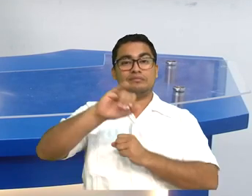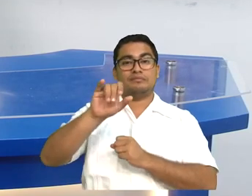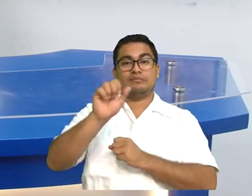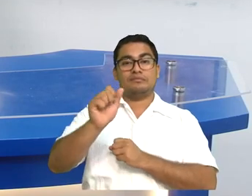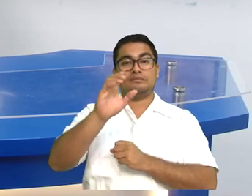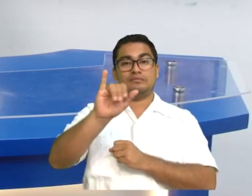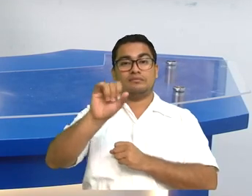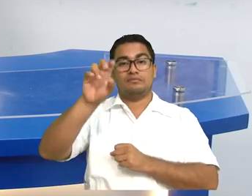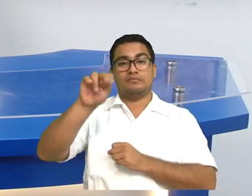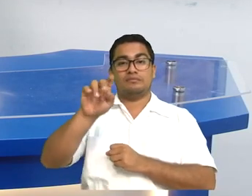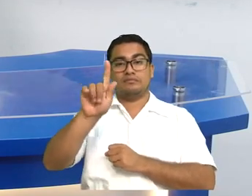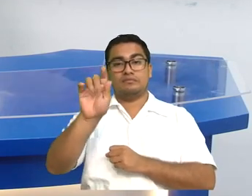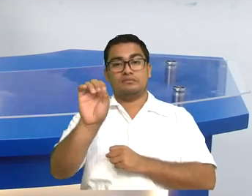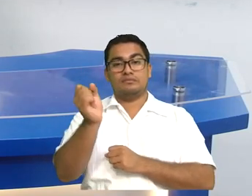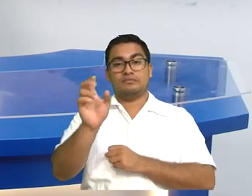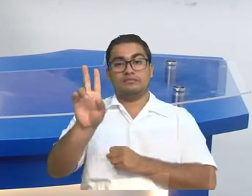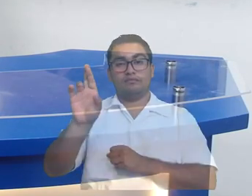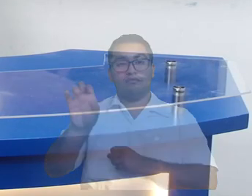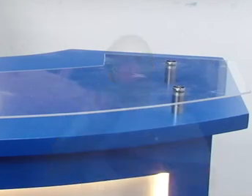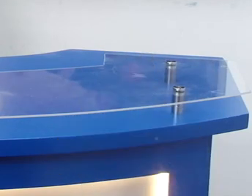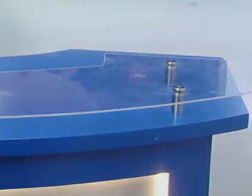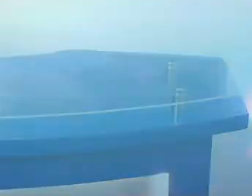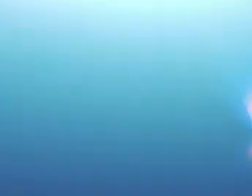también diputado Jacinto Suárez.